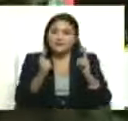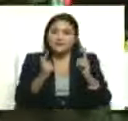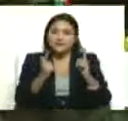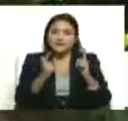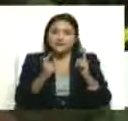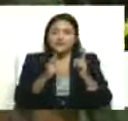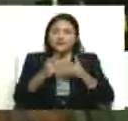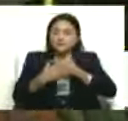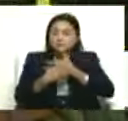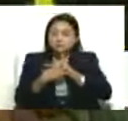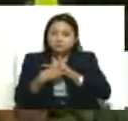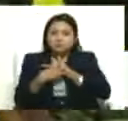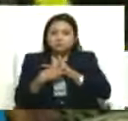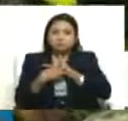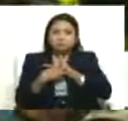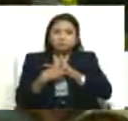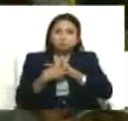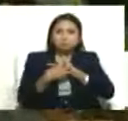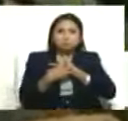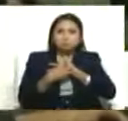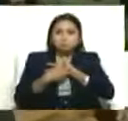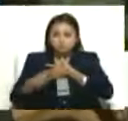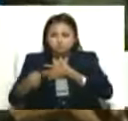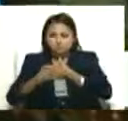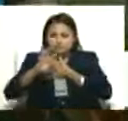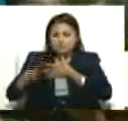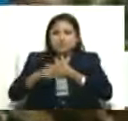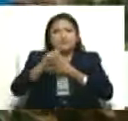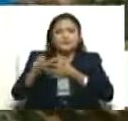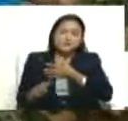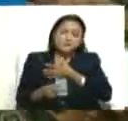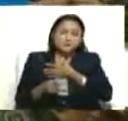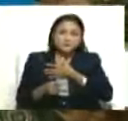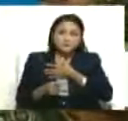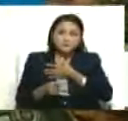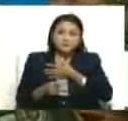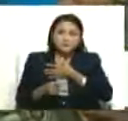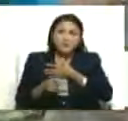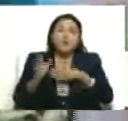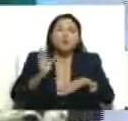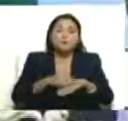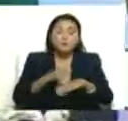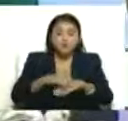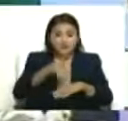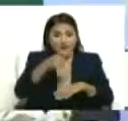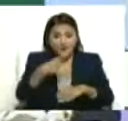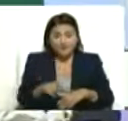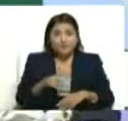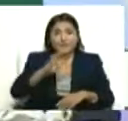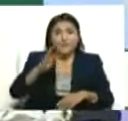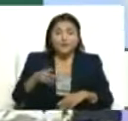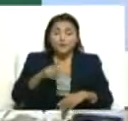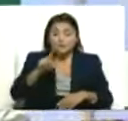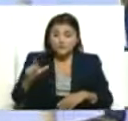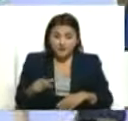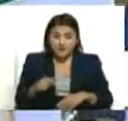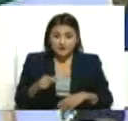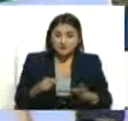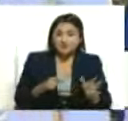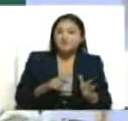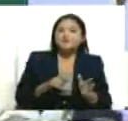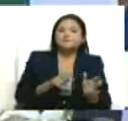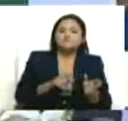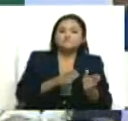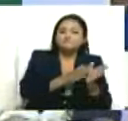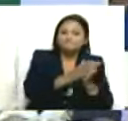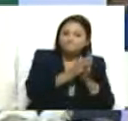roben el imperialismo nuestra Guayana Esequiba. Detrás de Guyana está la ExxonMobil. Detrás de la